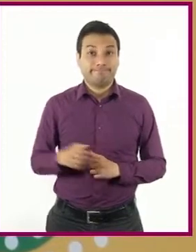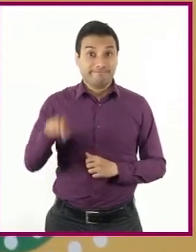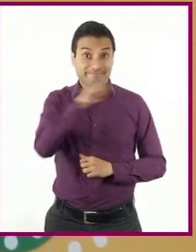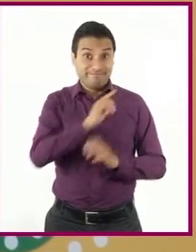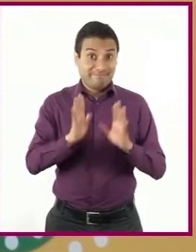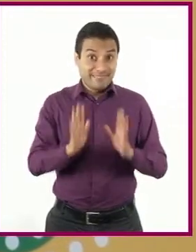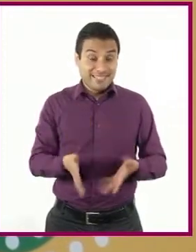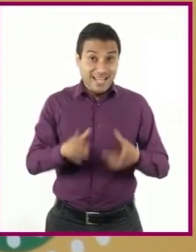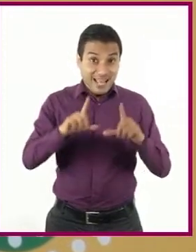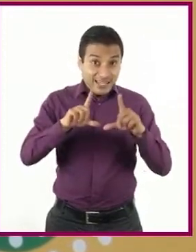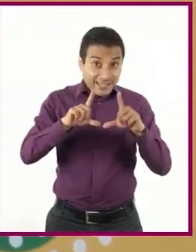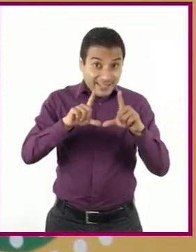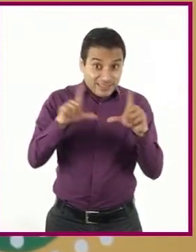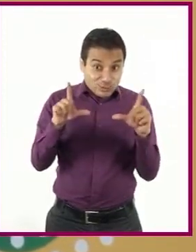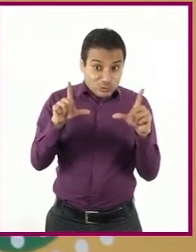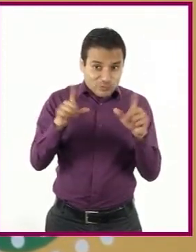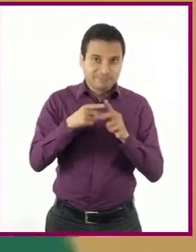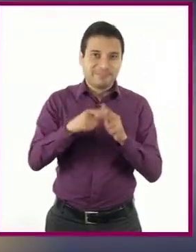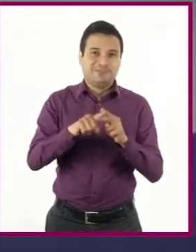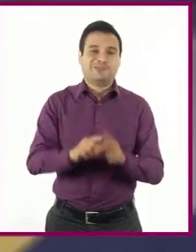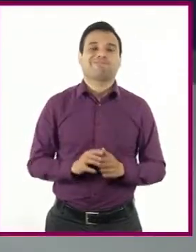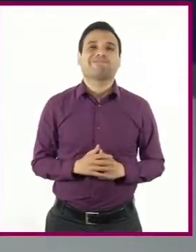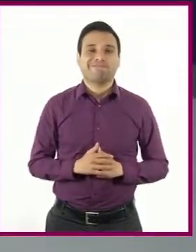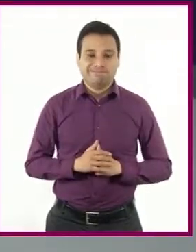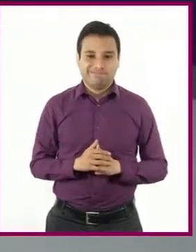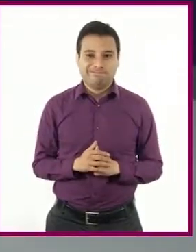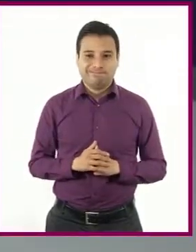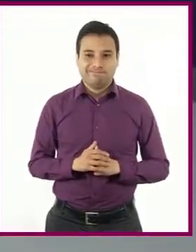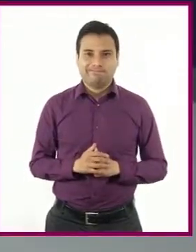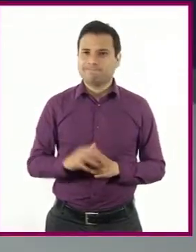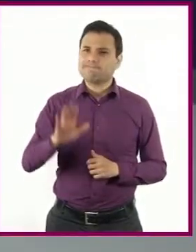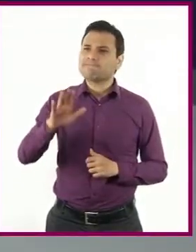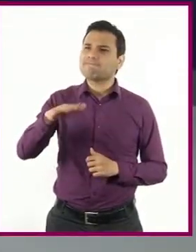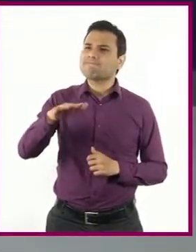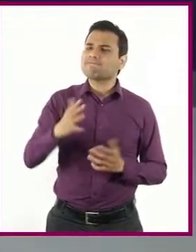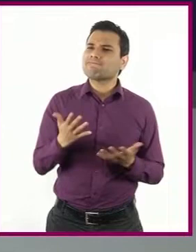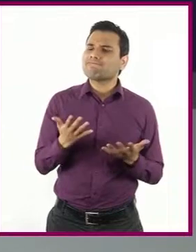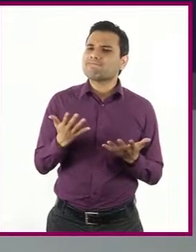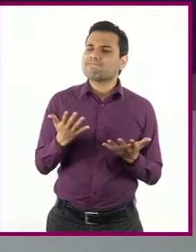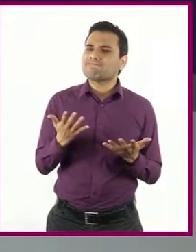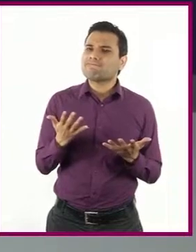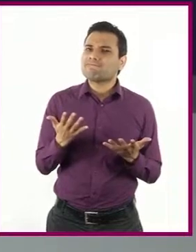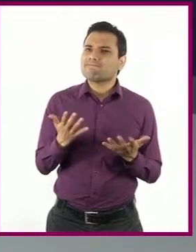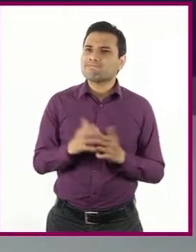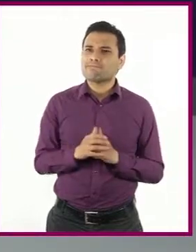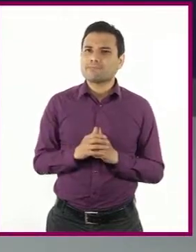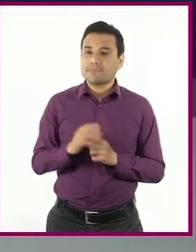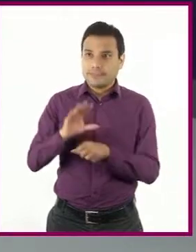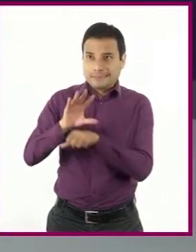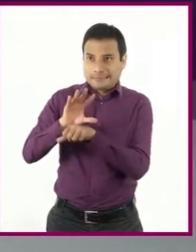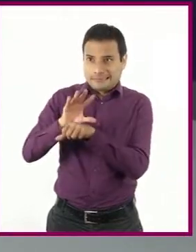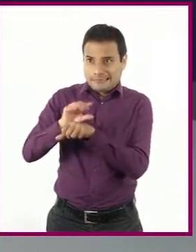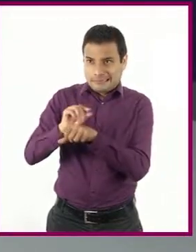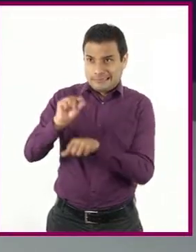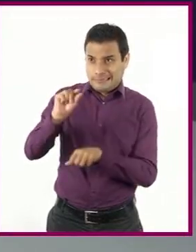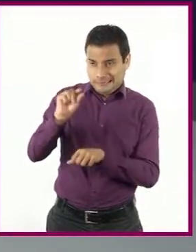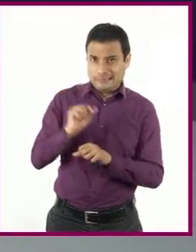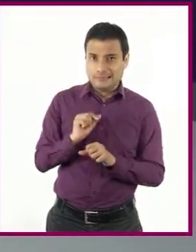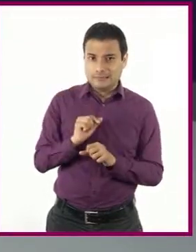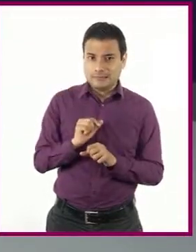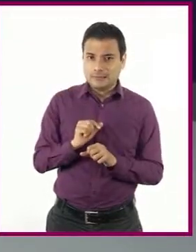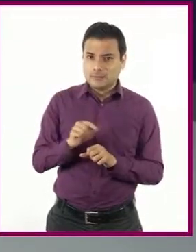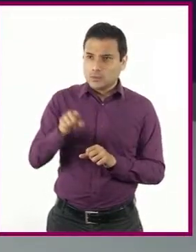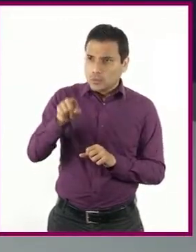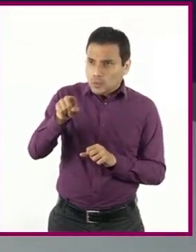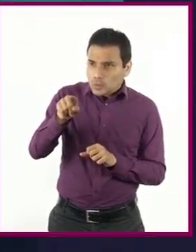preparados, ¡comencemos! Maestra, permítame un momento, es que veo que tiene algo en su